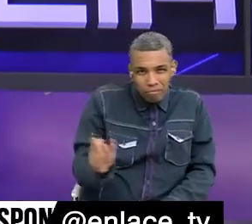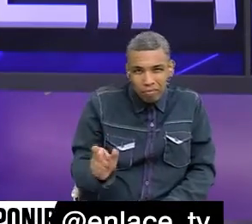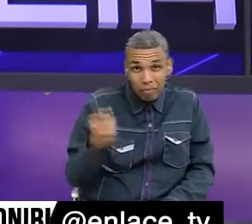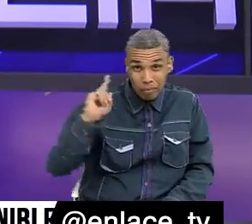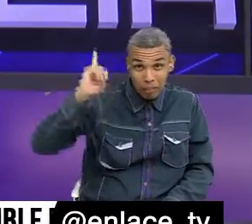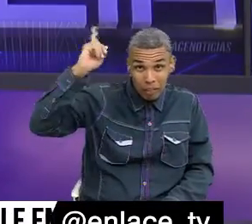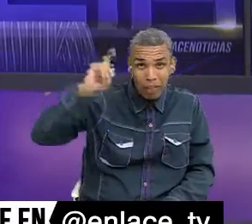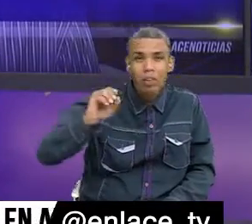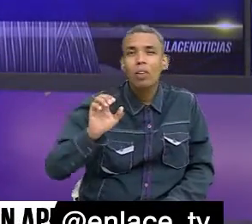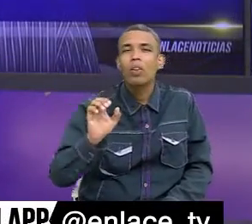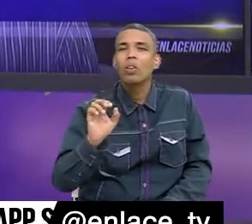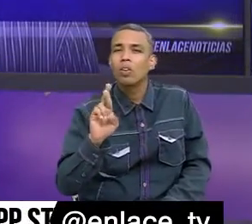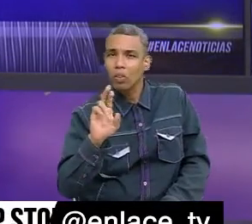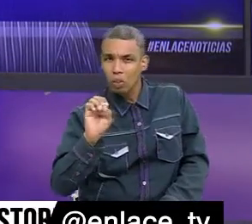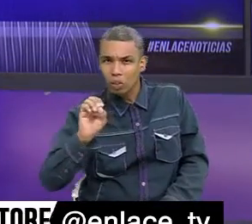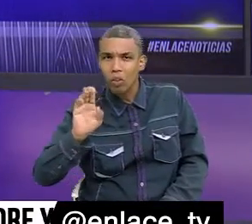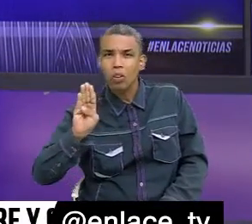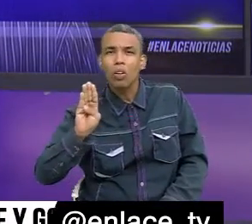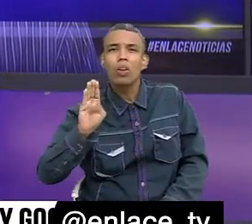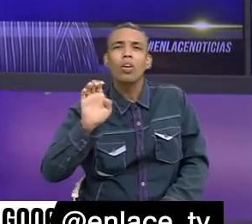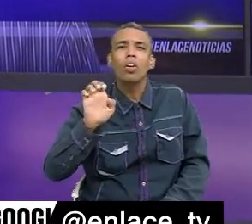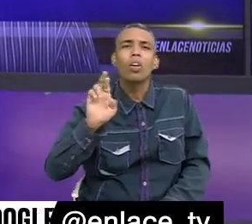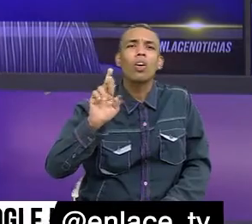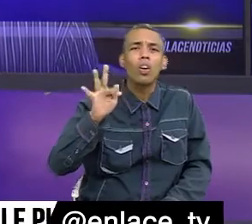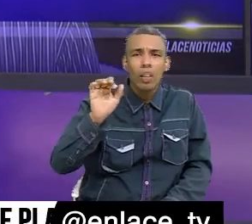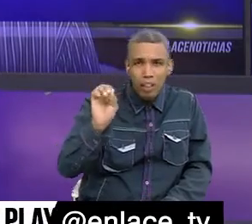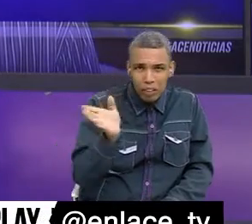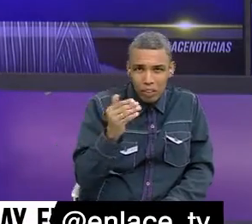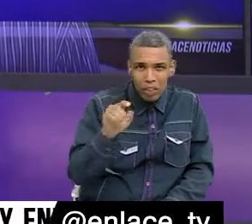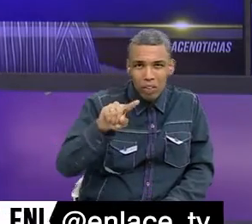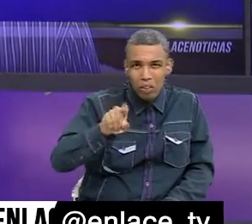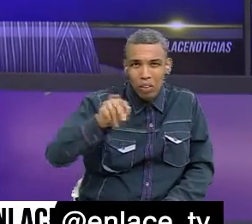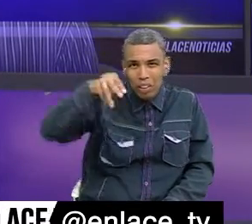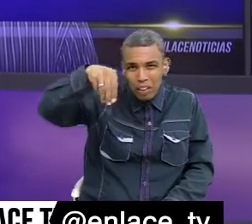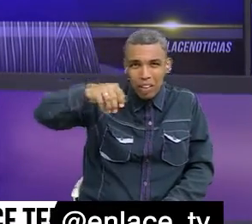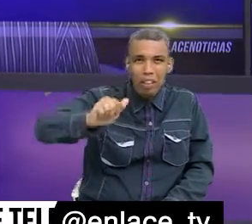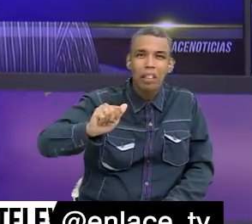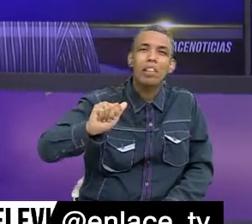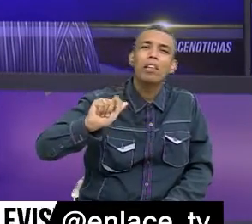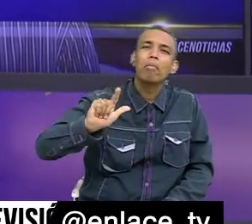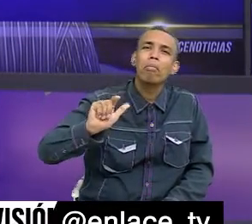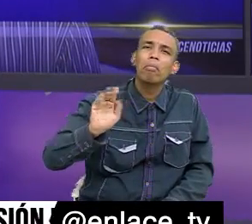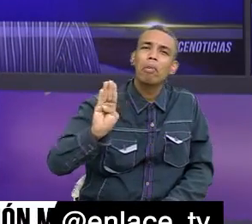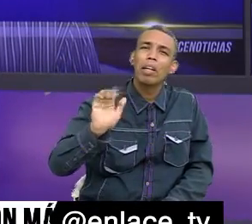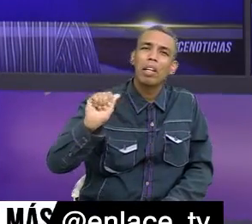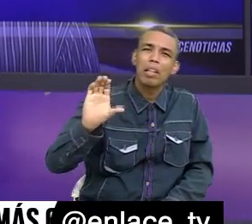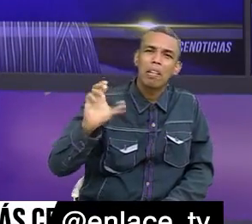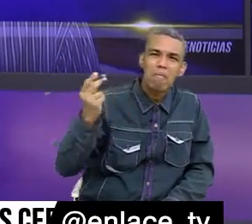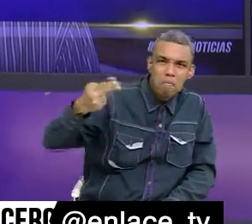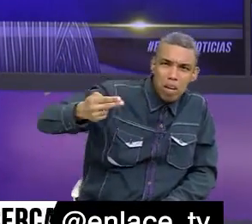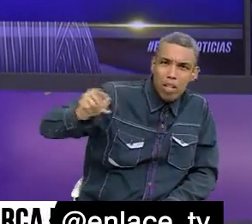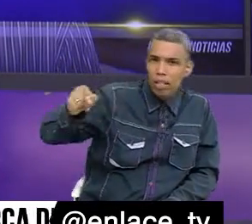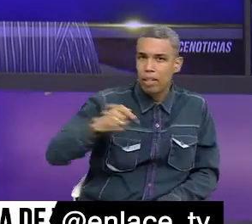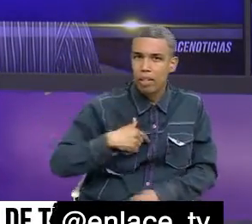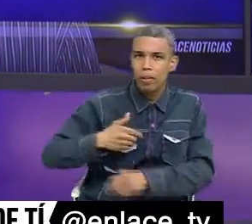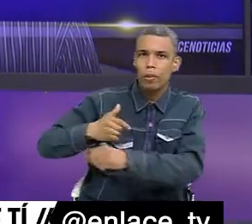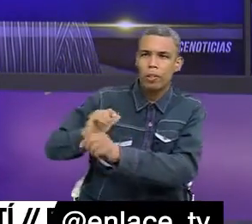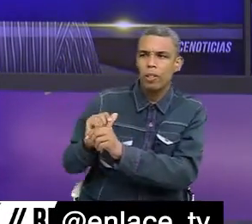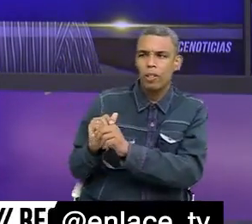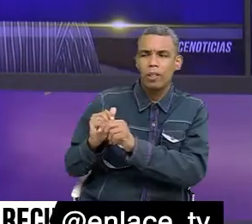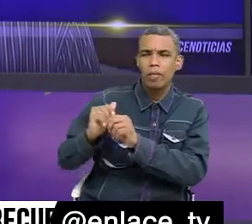único opositor del plan de desarrollo del gobierno departamental, expuso sus puntos de vista sobre su voto en contra de esta carta de navegación